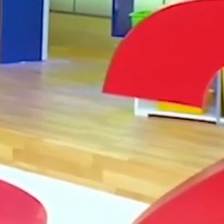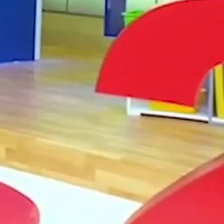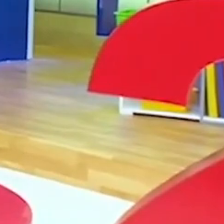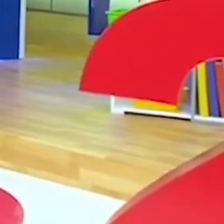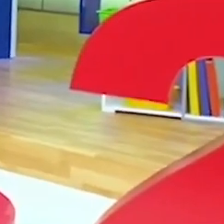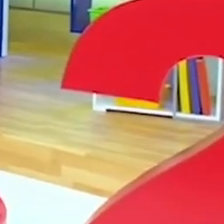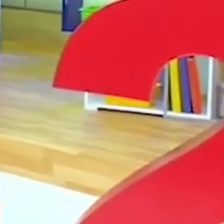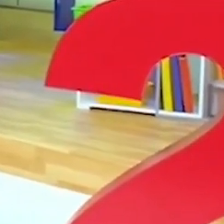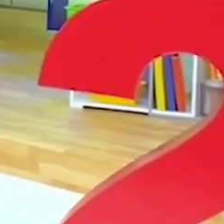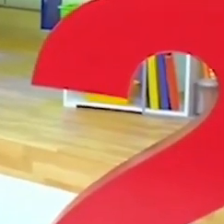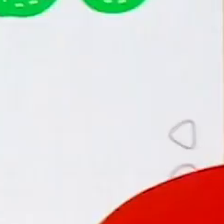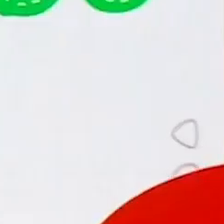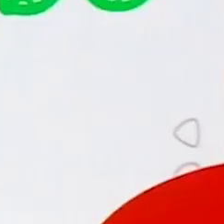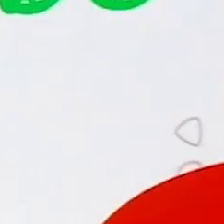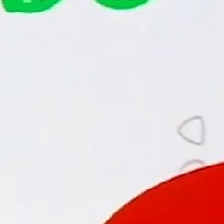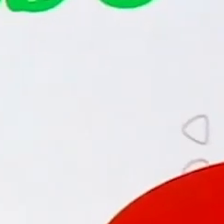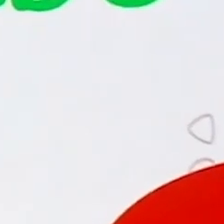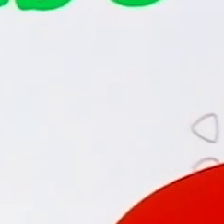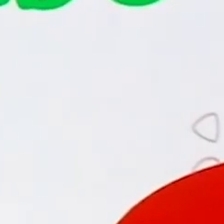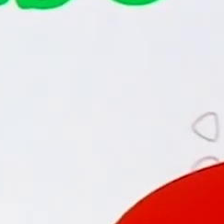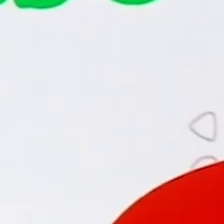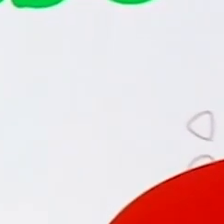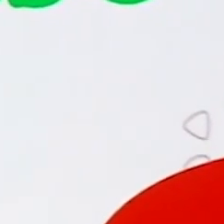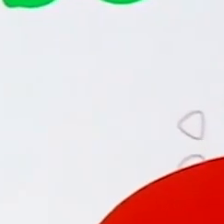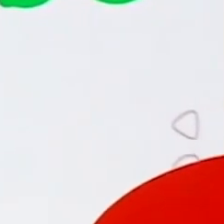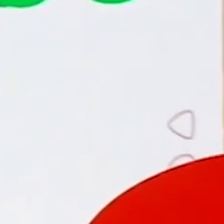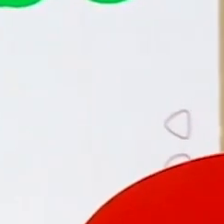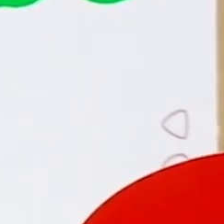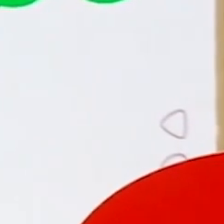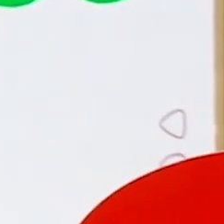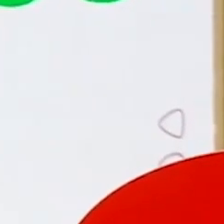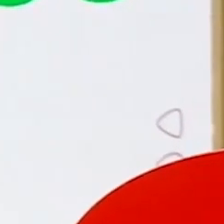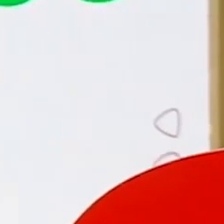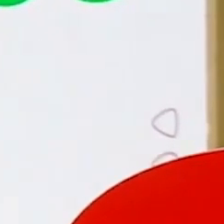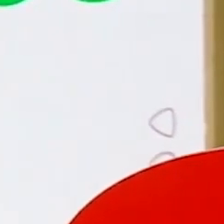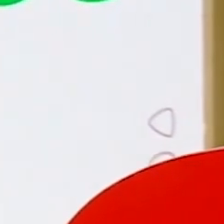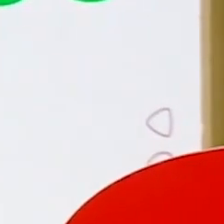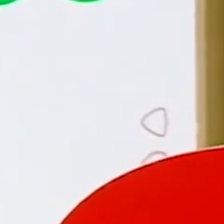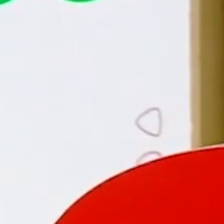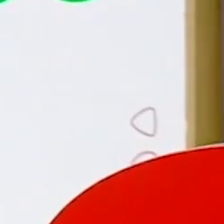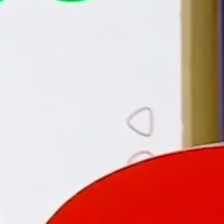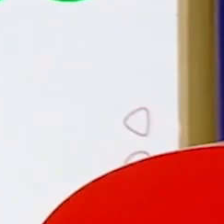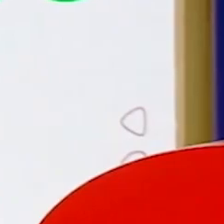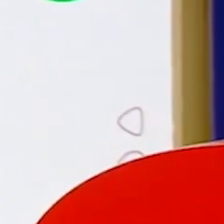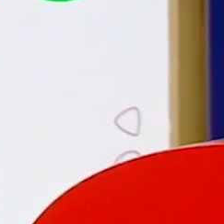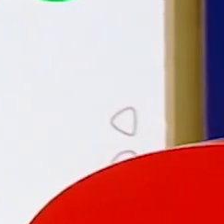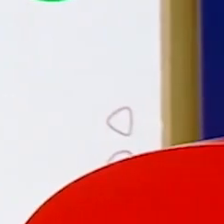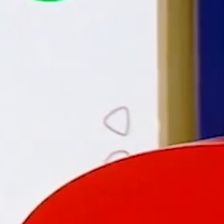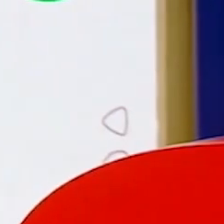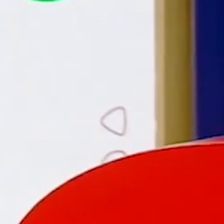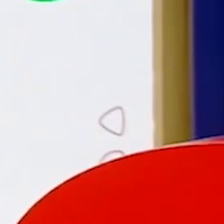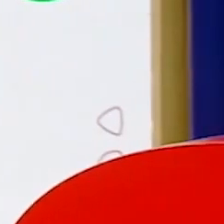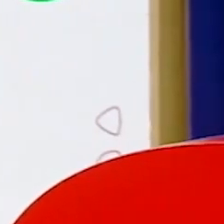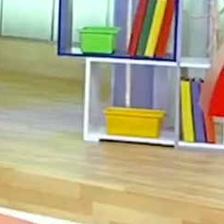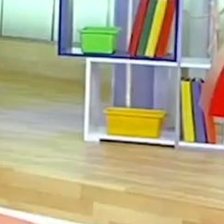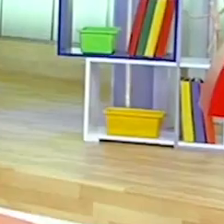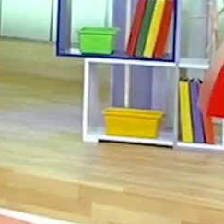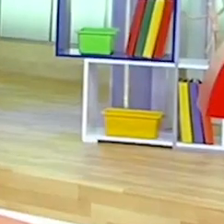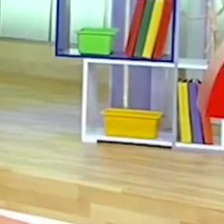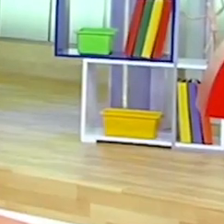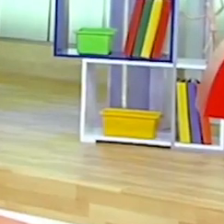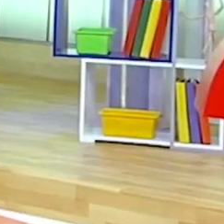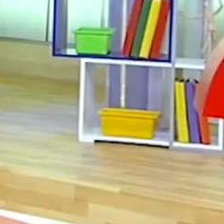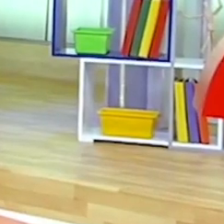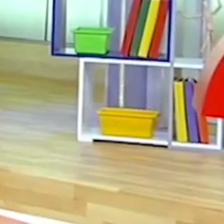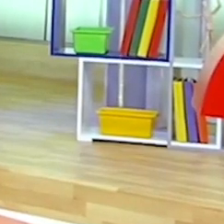poco más alto de lo normal. Después del programa del martes, lo revisé muy de cerca y adivinen qué.